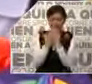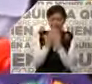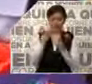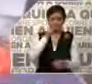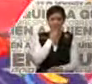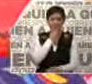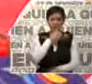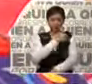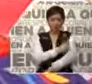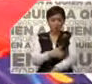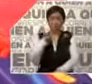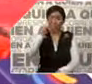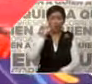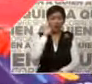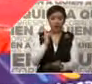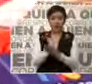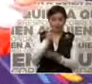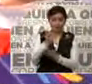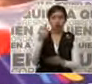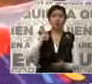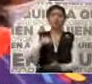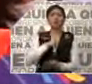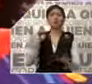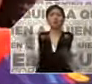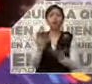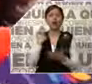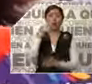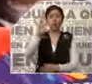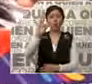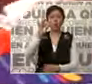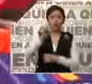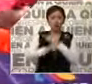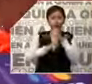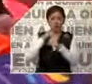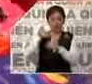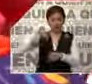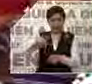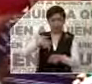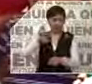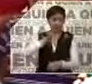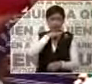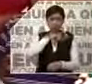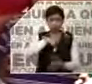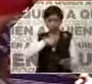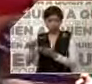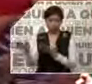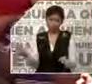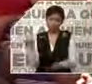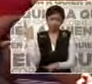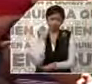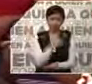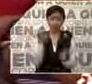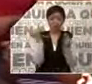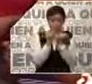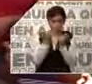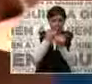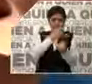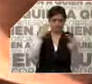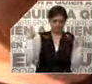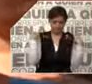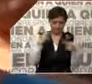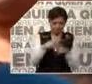no quiere pagar. Entonces yo le dije a ella, entonces ¿qué va a pasar los 40 años que ella trabajó? A la basura. Además exigen que los maestros le den más